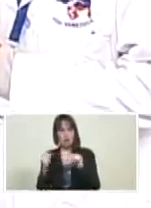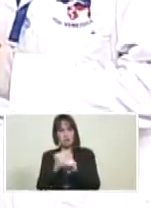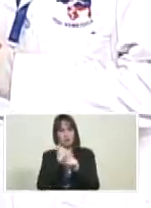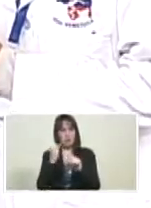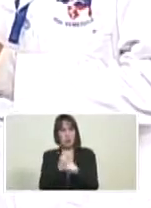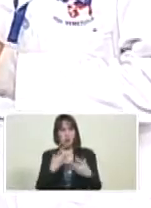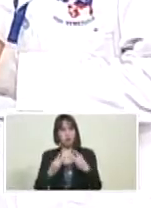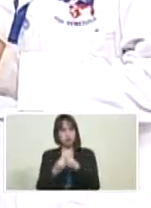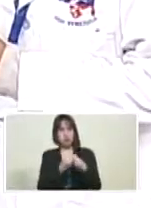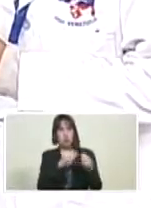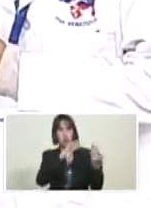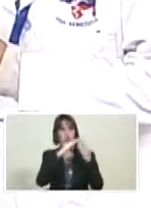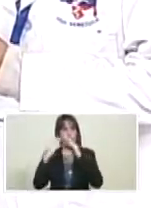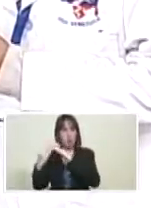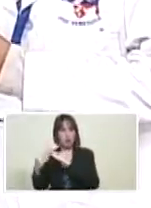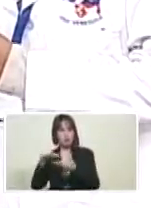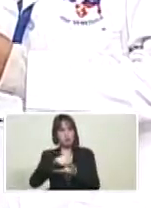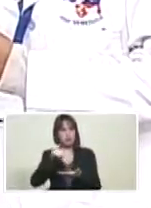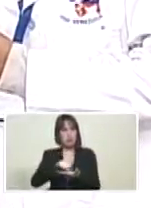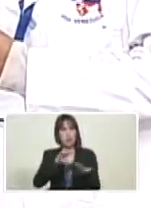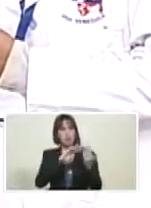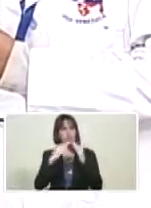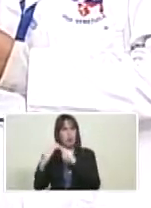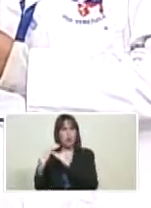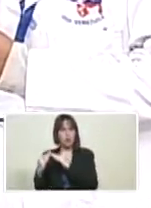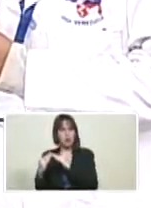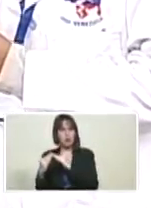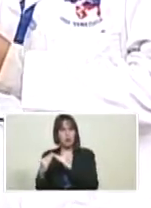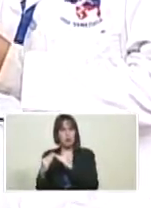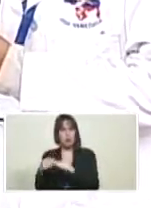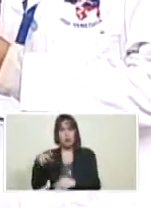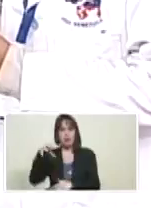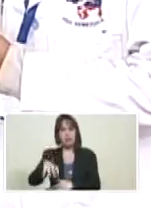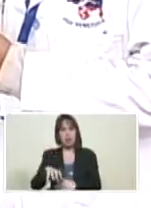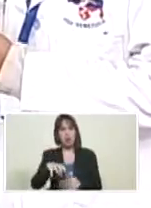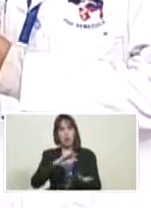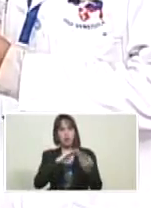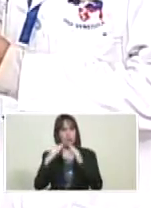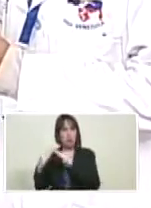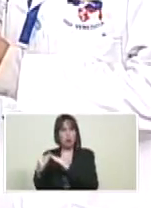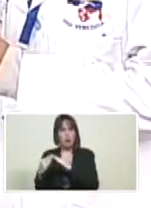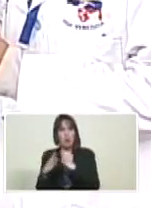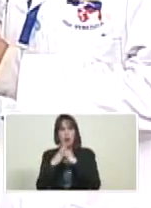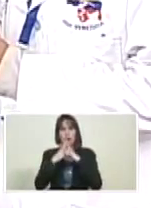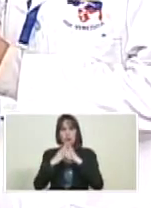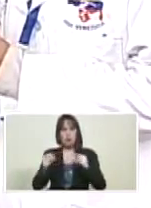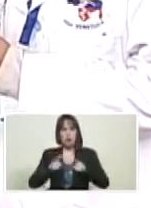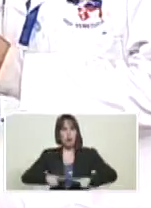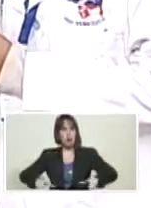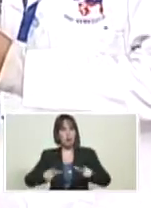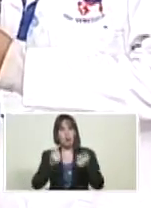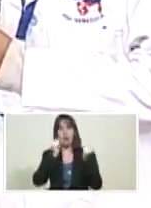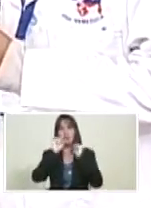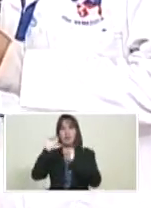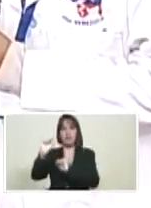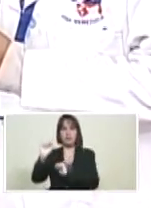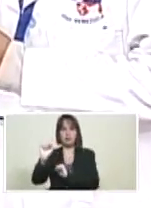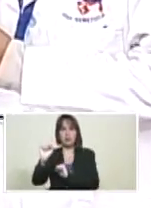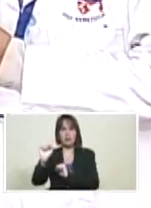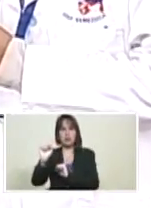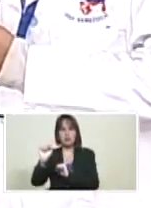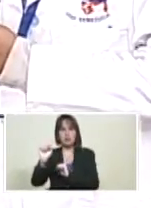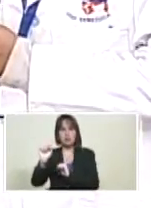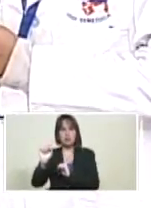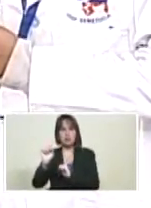por comunas, ciudades comunales, estados comunales, en las regiones integrales de defensa,